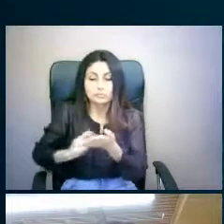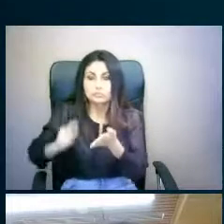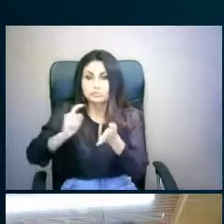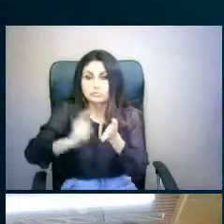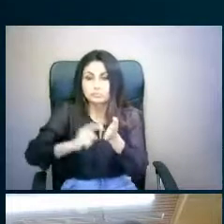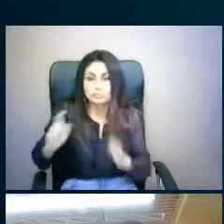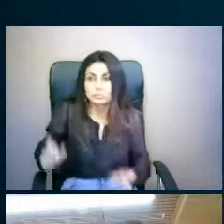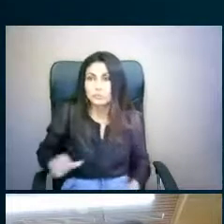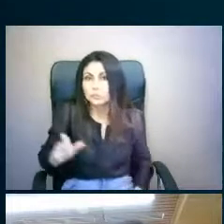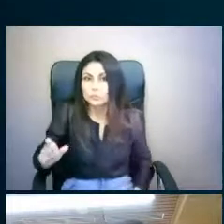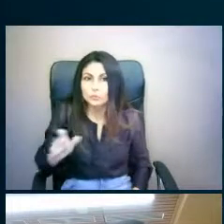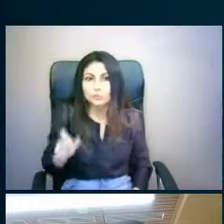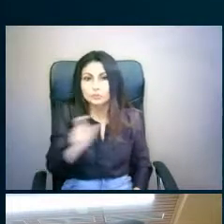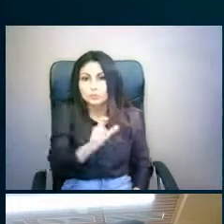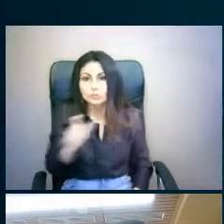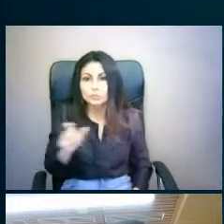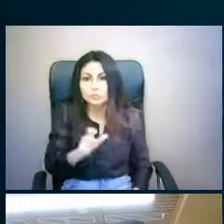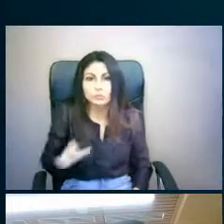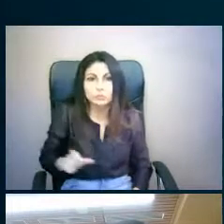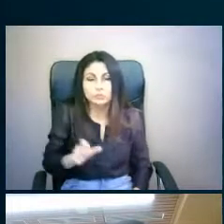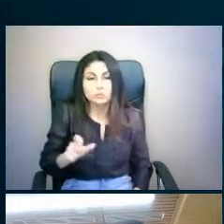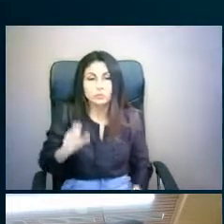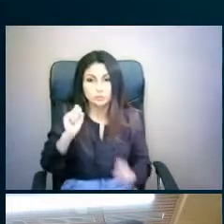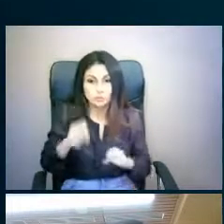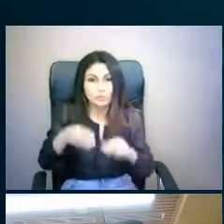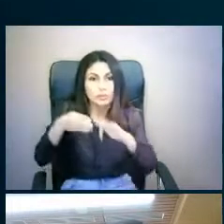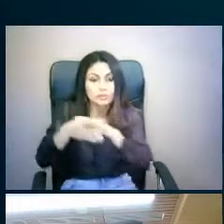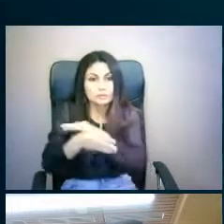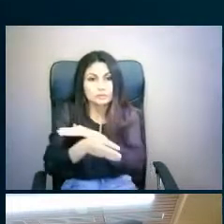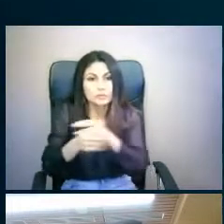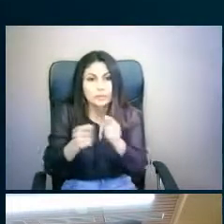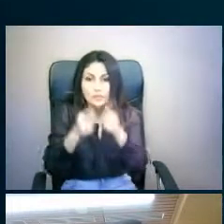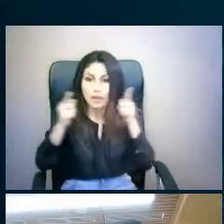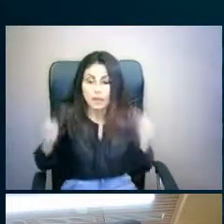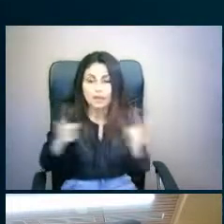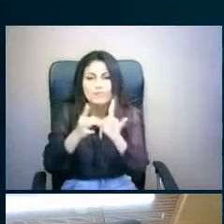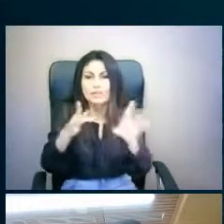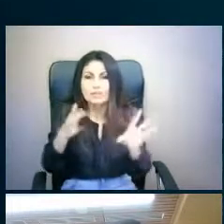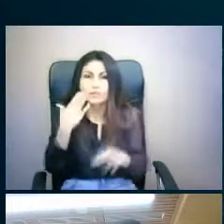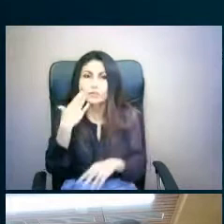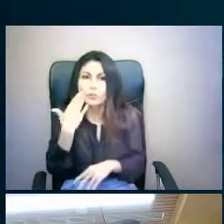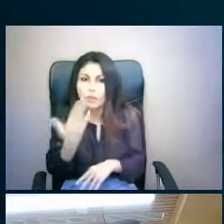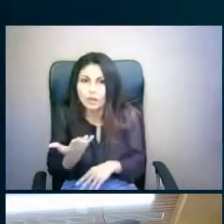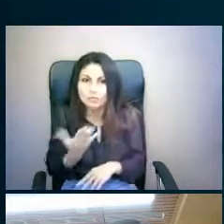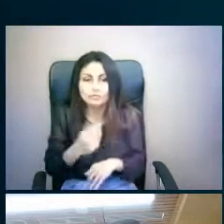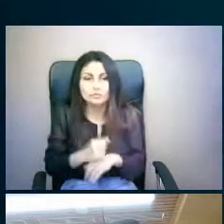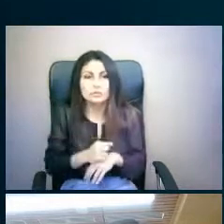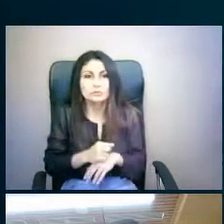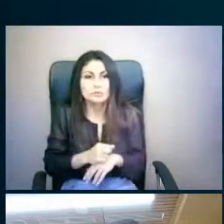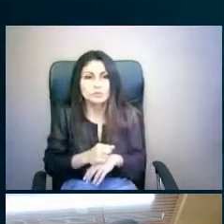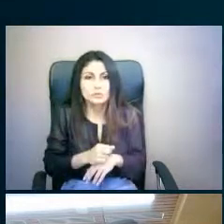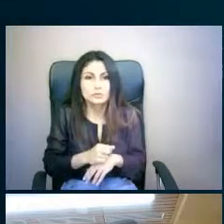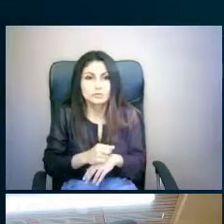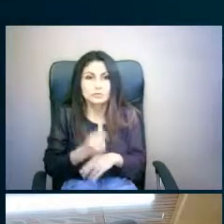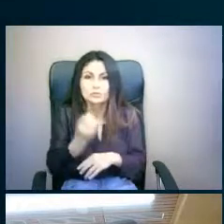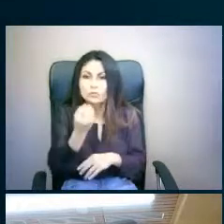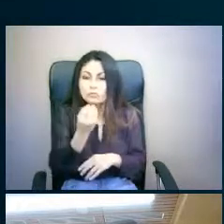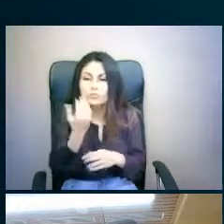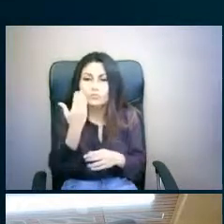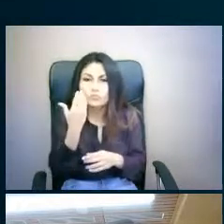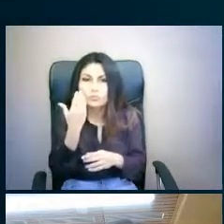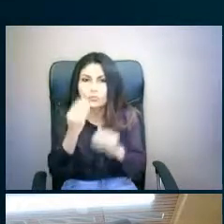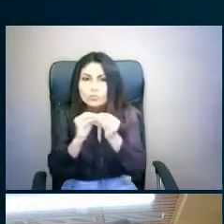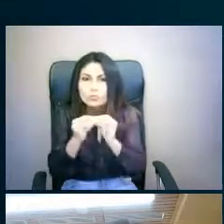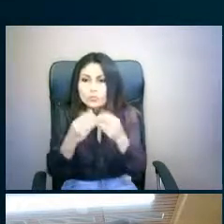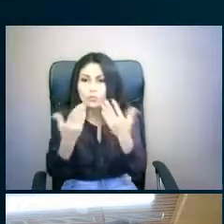haciéndole clic acá, y puedo entrar a detalles como la fecha en que sucedió la interrupción, el número de incidencia, el tipo de